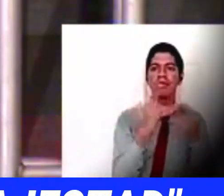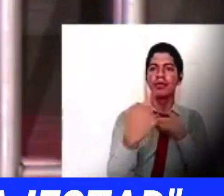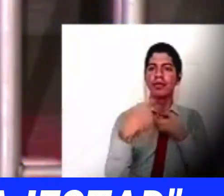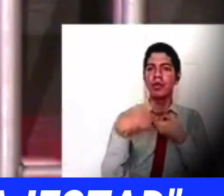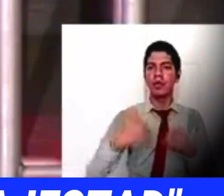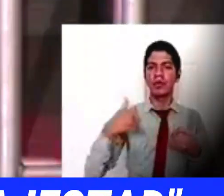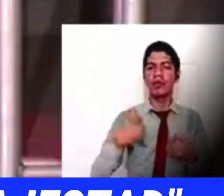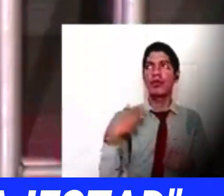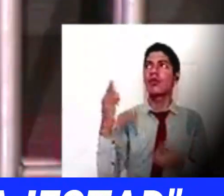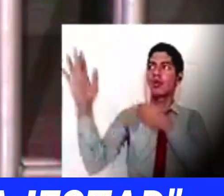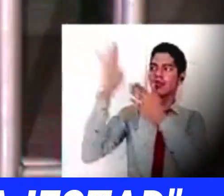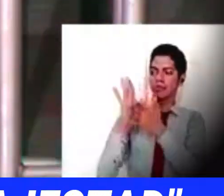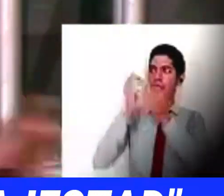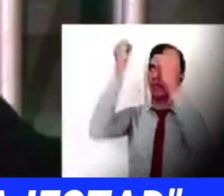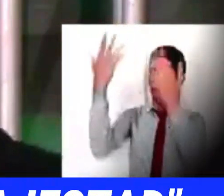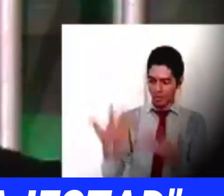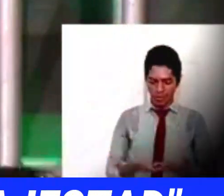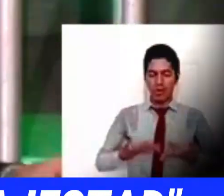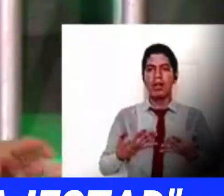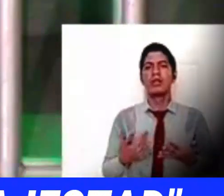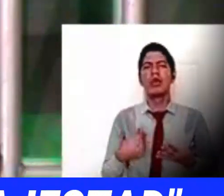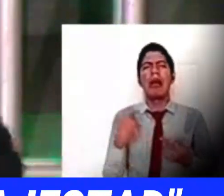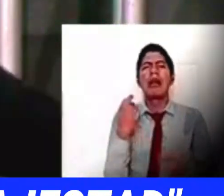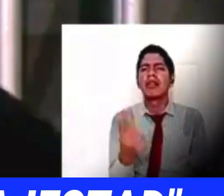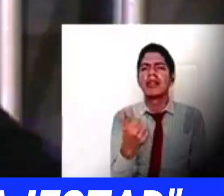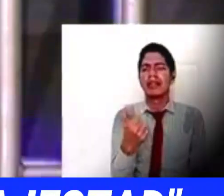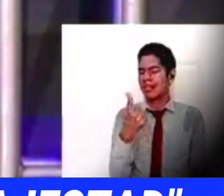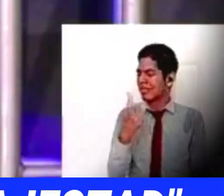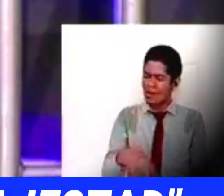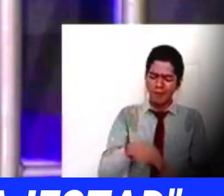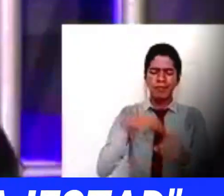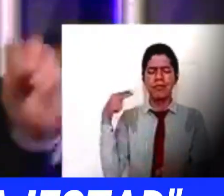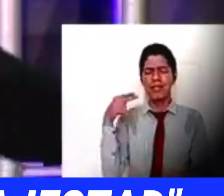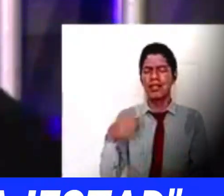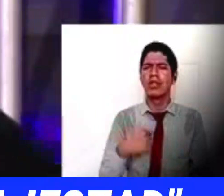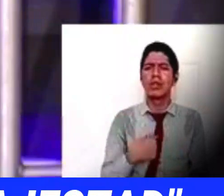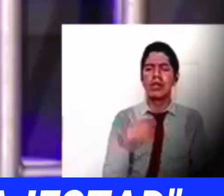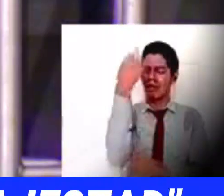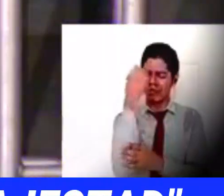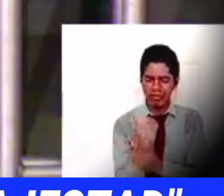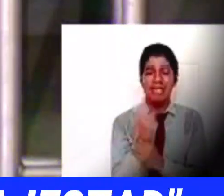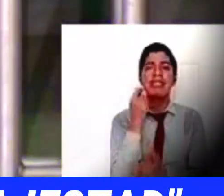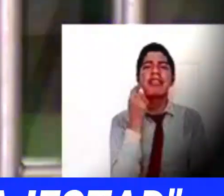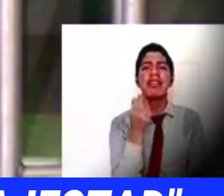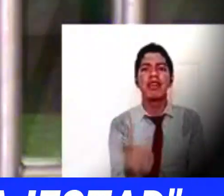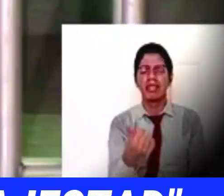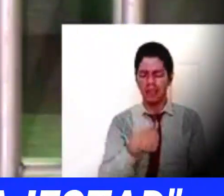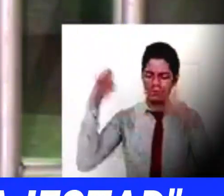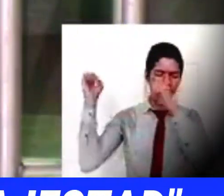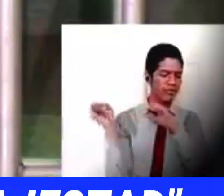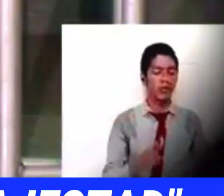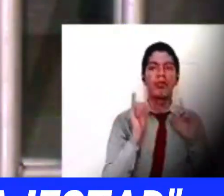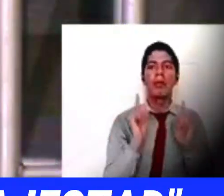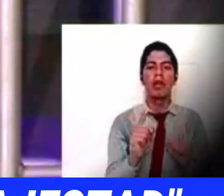Santo, yo estaba a punto de tirar la toalla, estaba a punto de cambiar la heredad, estaba a punto de perder la corona, pero escuché la palabra, escuché